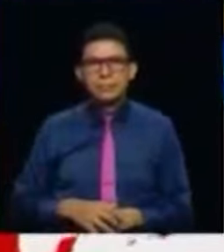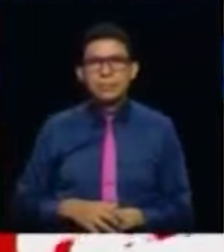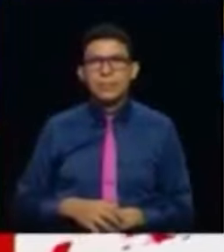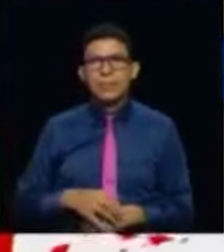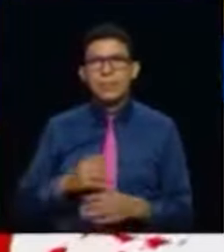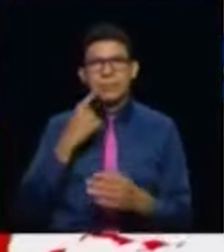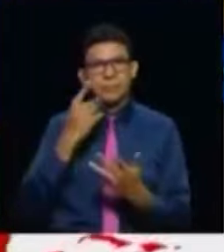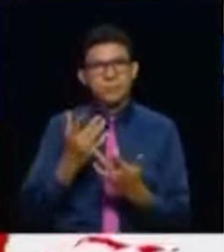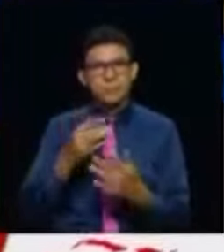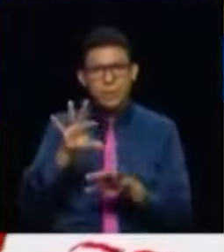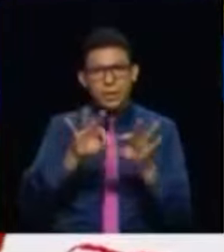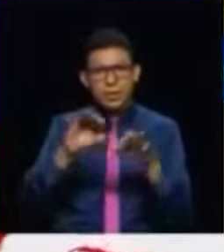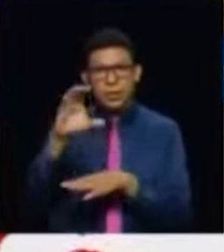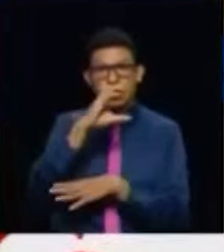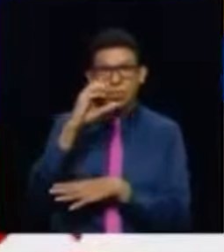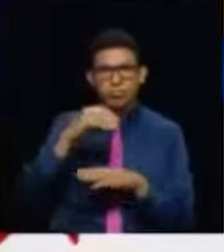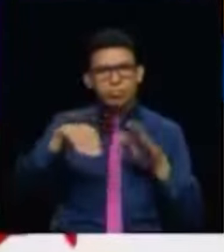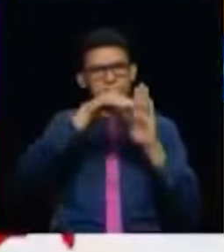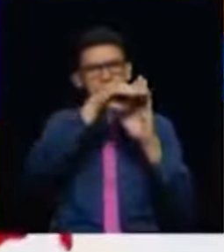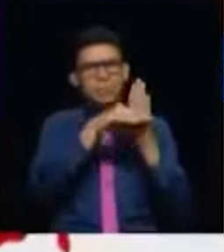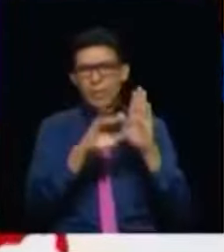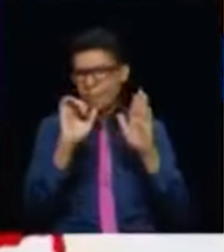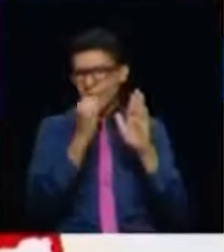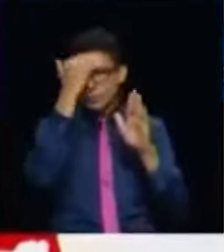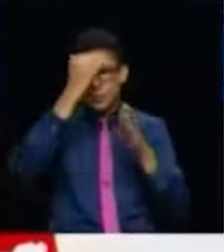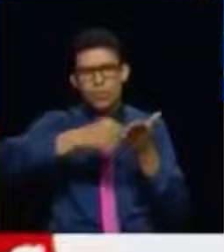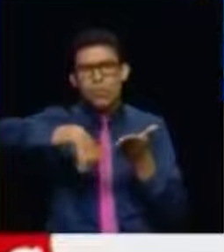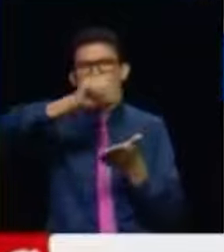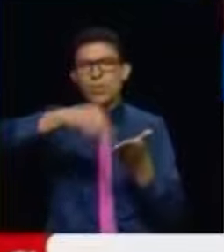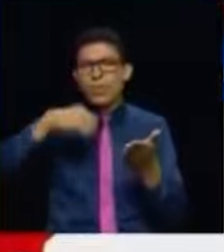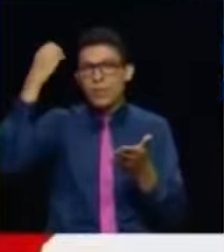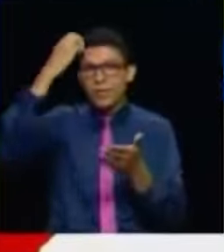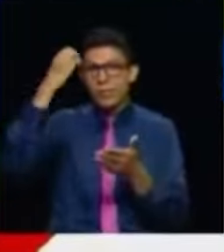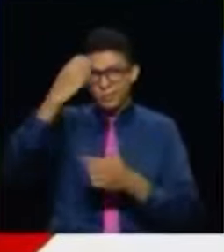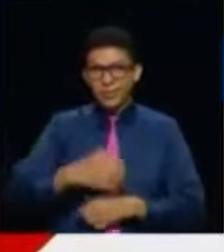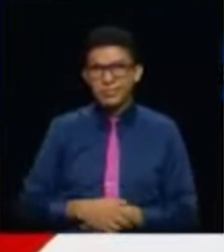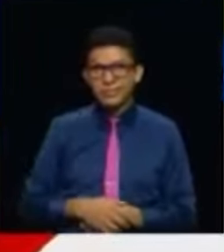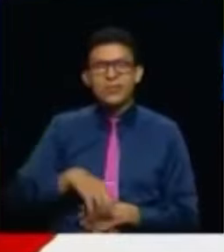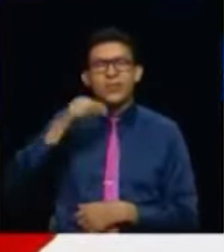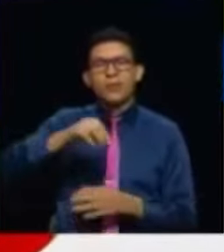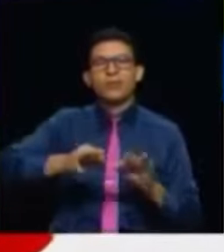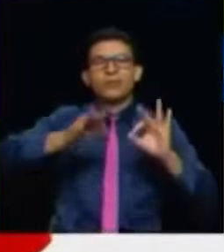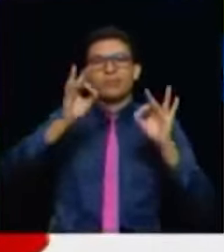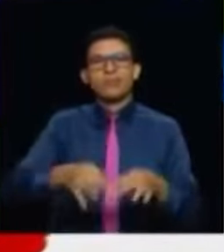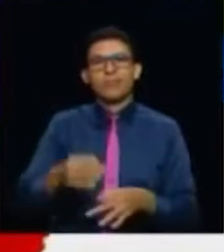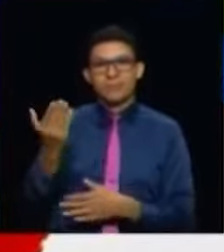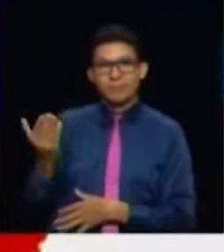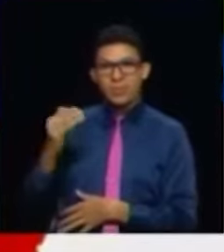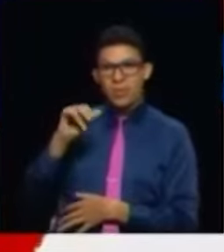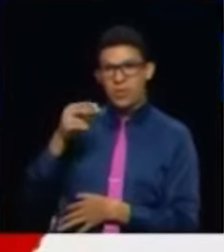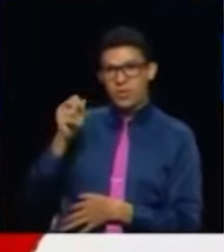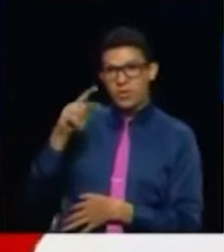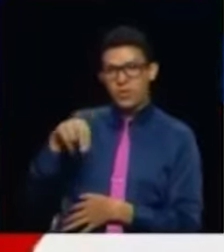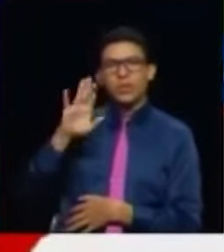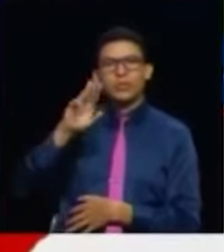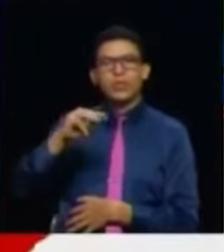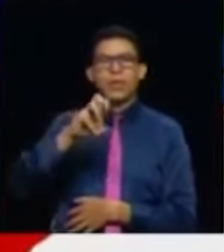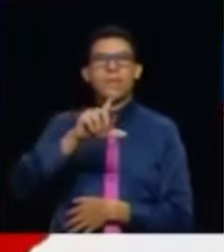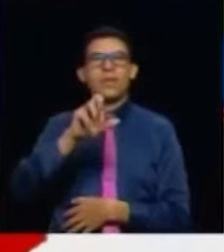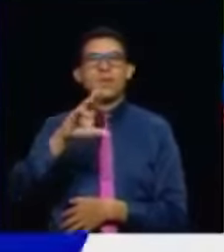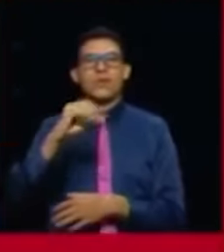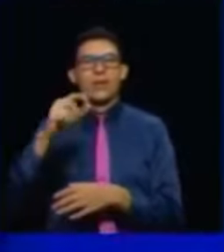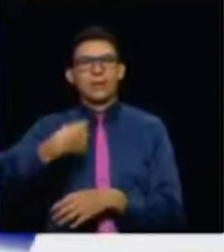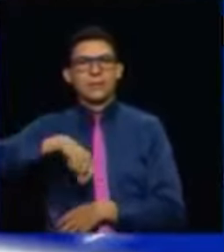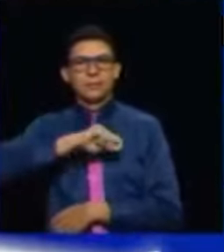de la Selección Colombia aparecen en la lista de prioridad para contratarlos en el fútbol europeo. Hoy se confirmó a Johan Mojica en el Real Deportivo Mallorca de la Liga